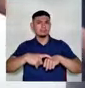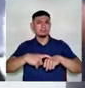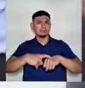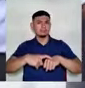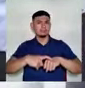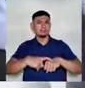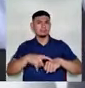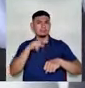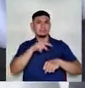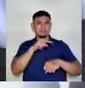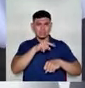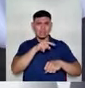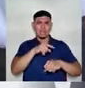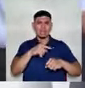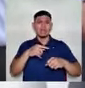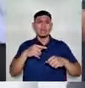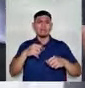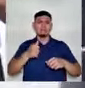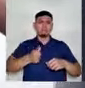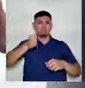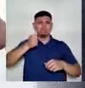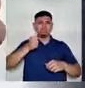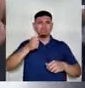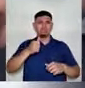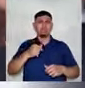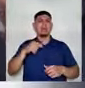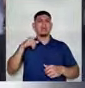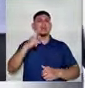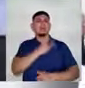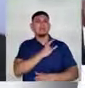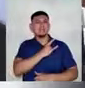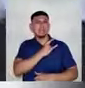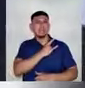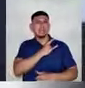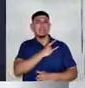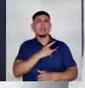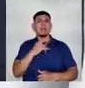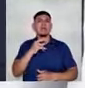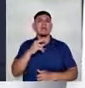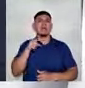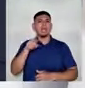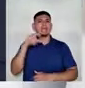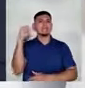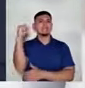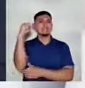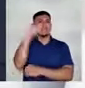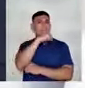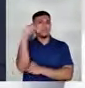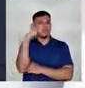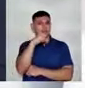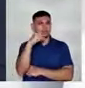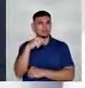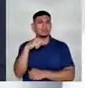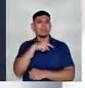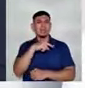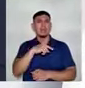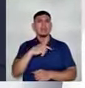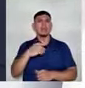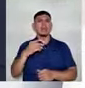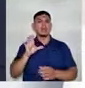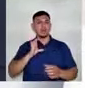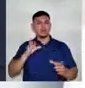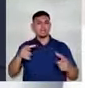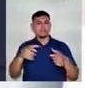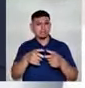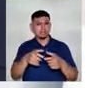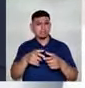rector de la Universidad Nacional Mayor de San Marcos, congresista de la República y presidente del Congreso en